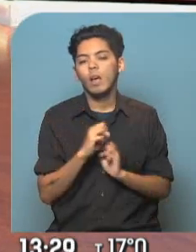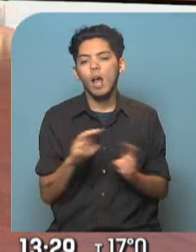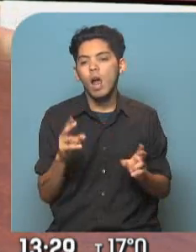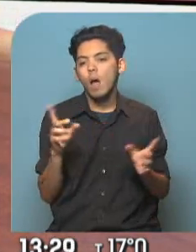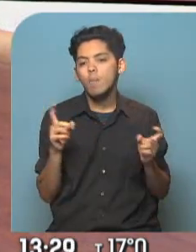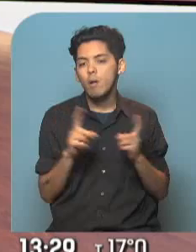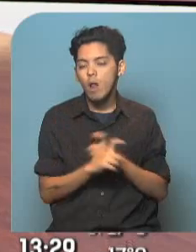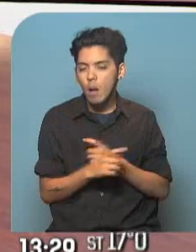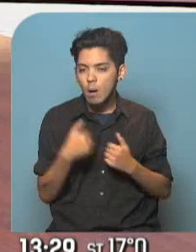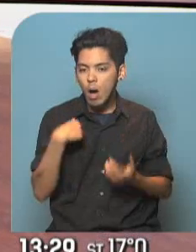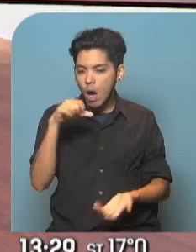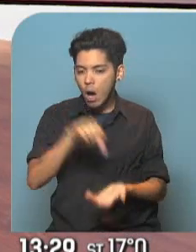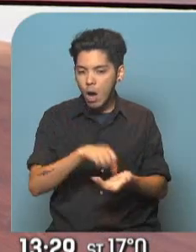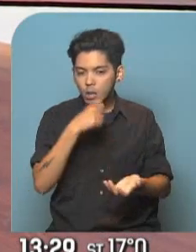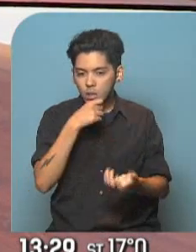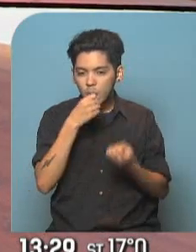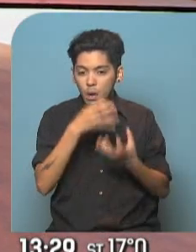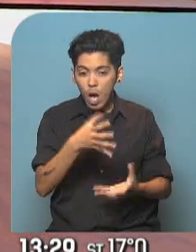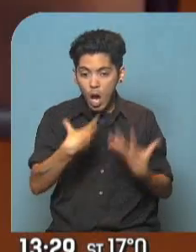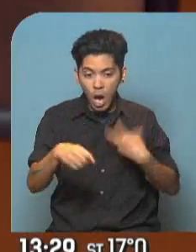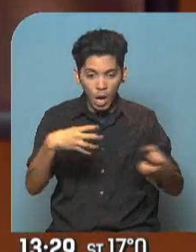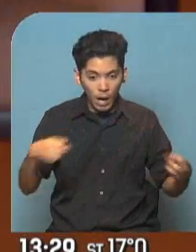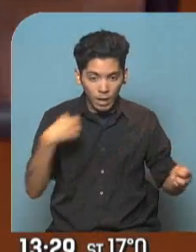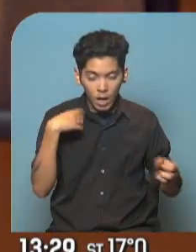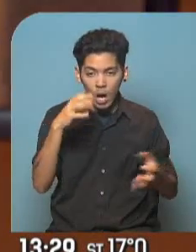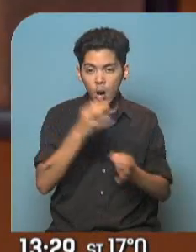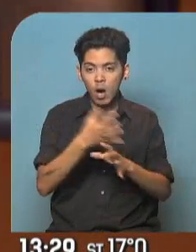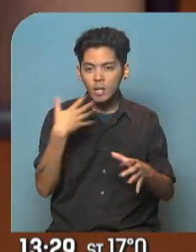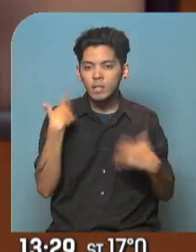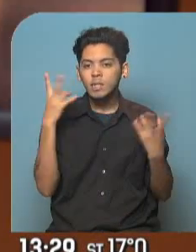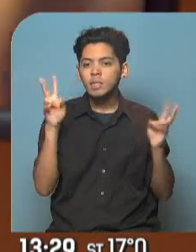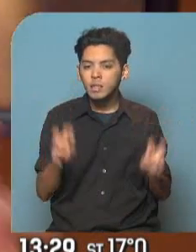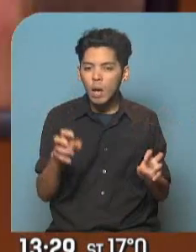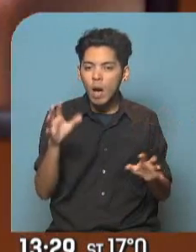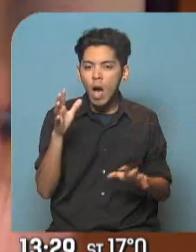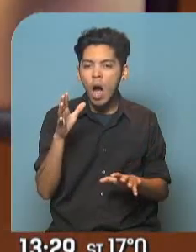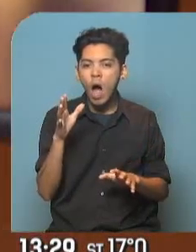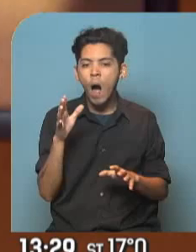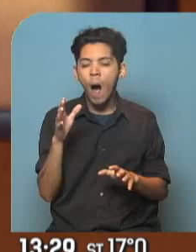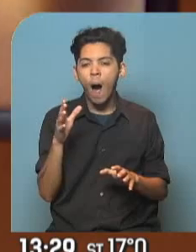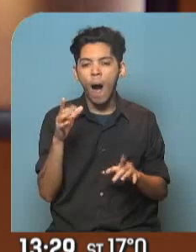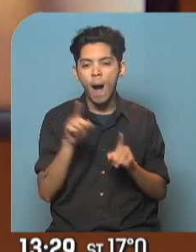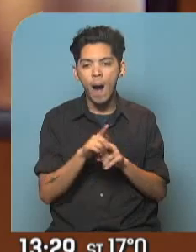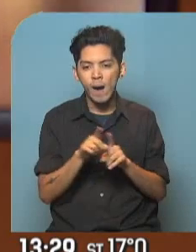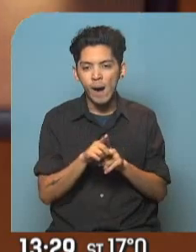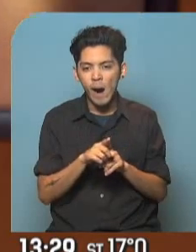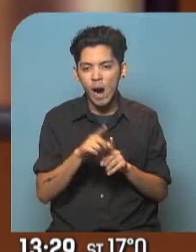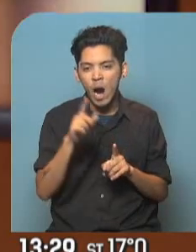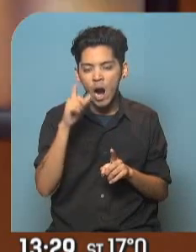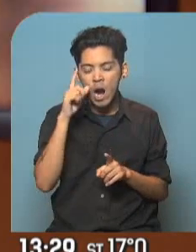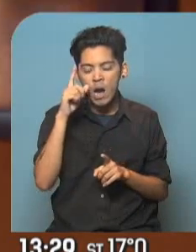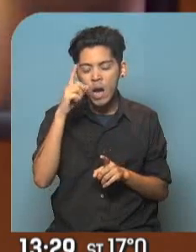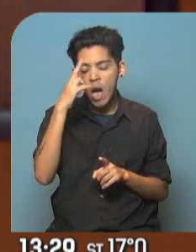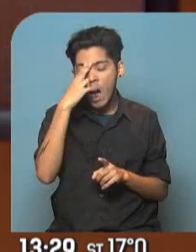nuestro país. Si no distribuimos mejor a los profesionales, el tema de los enfermeros, disculpa que me apasione. Acá tenemos 3 médicos por